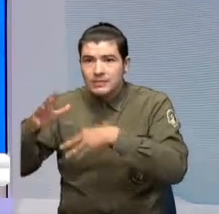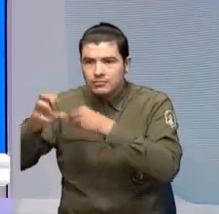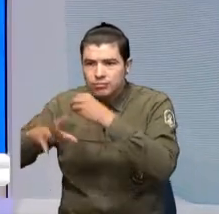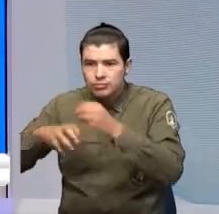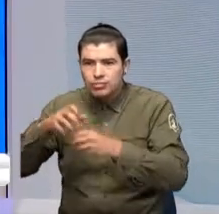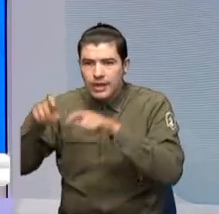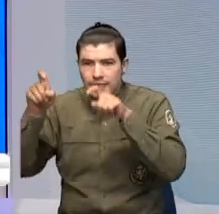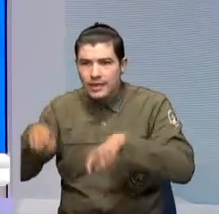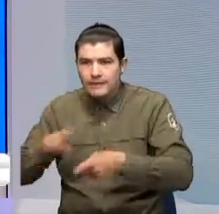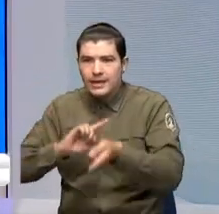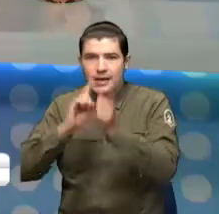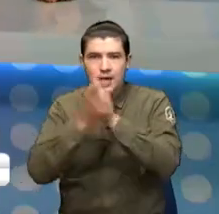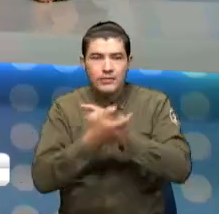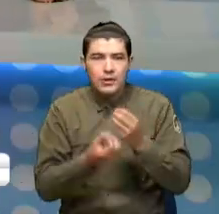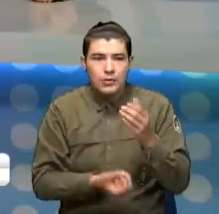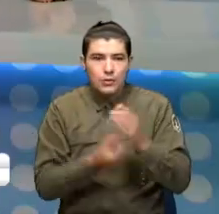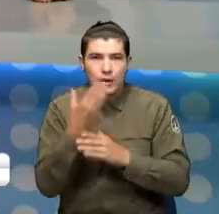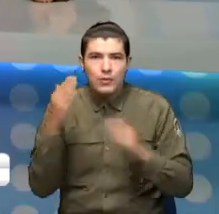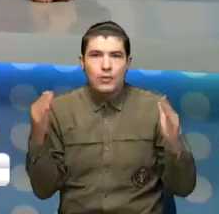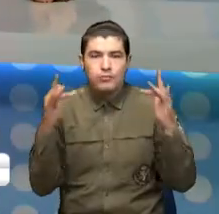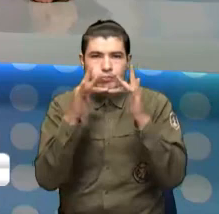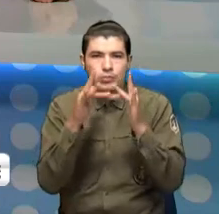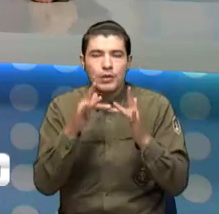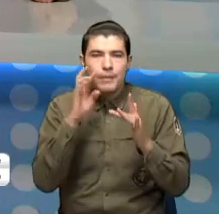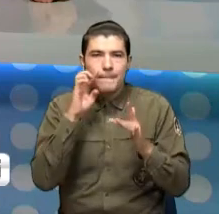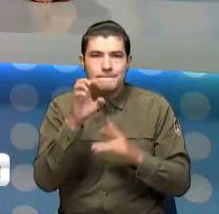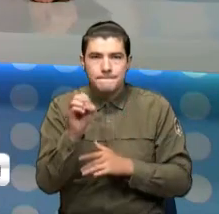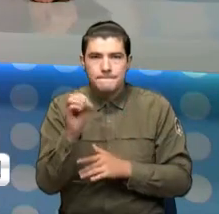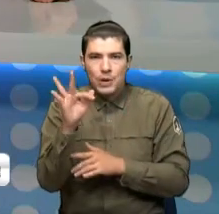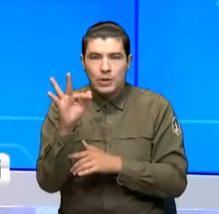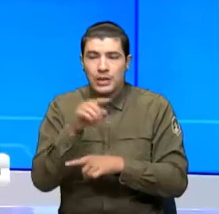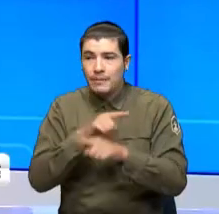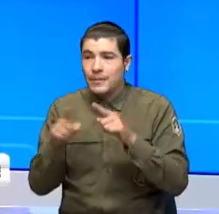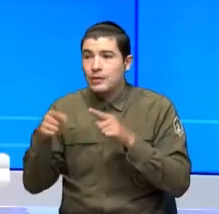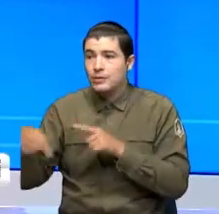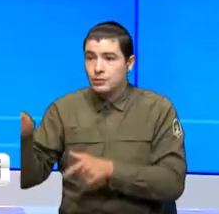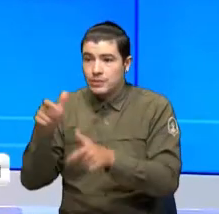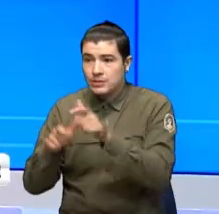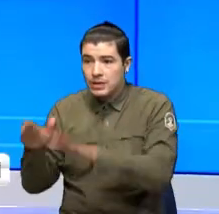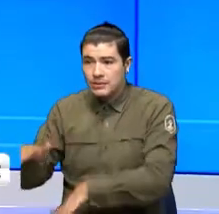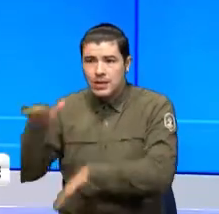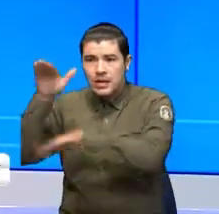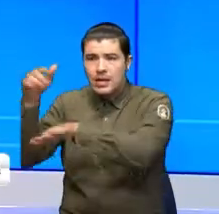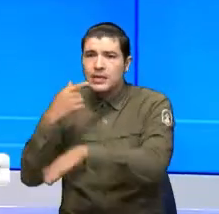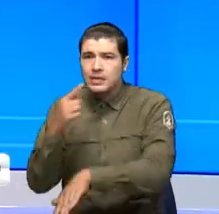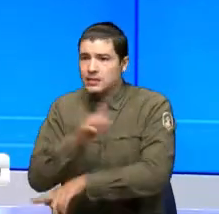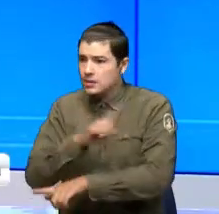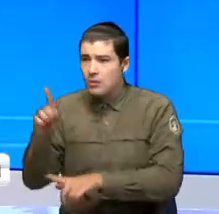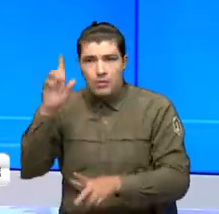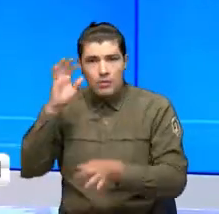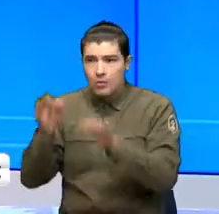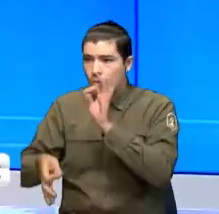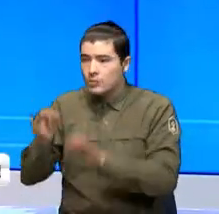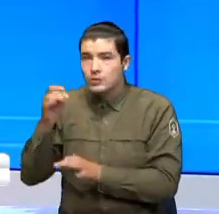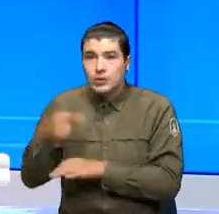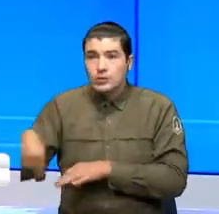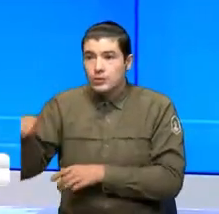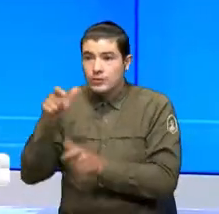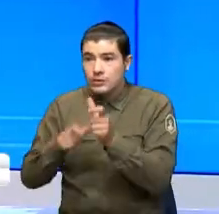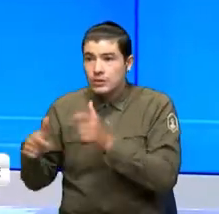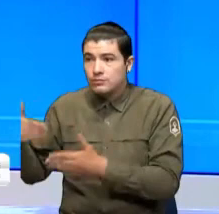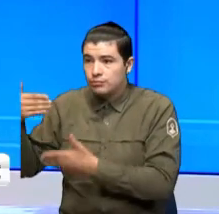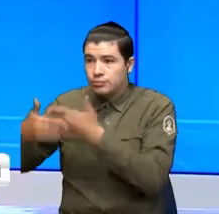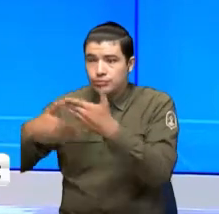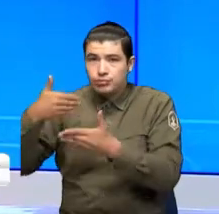para adaptarse al nuevo POT. Sin embargo, representantes de los recicladores han objetado el anuncio y vienen sosteniendo reuniones